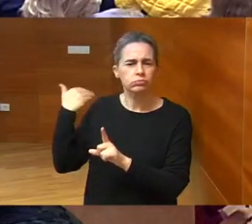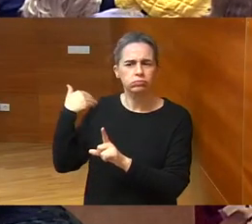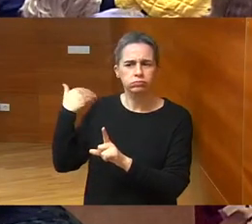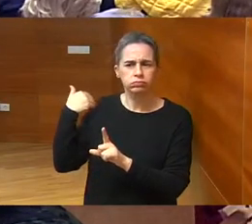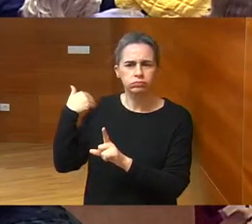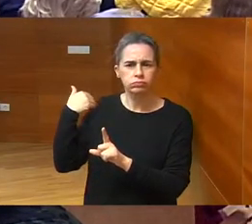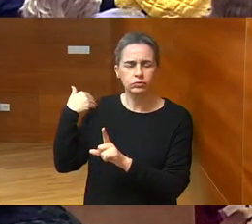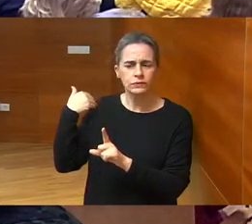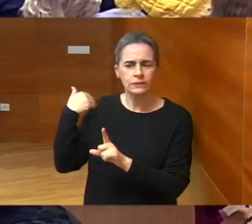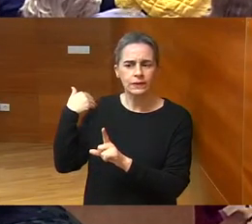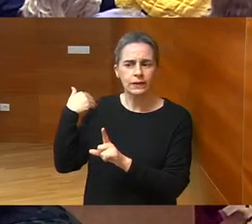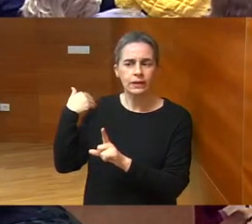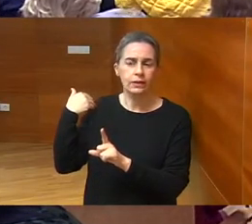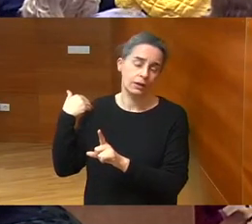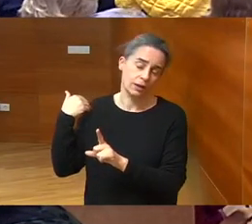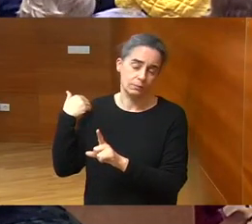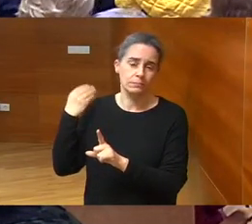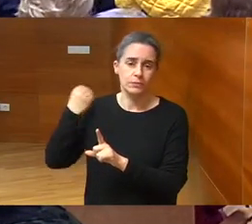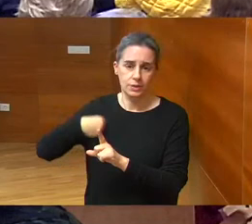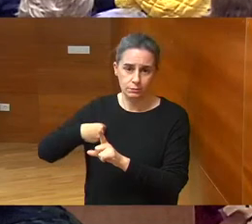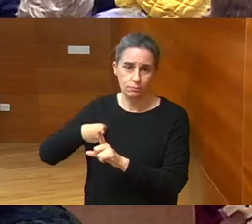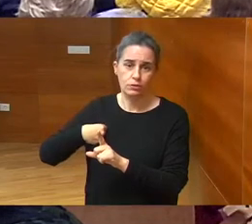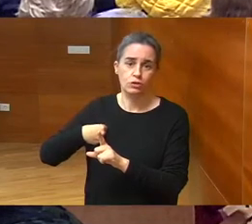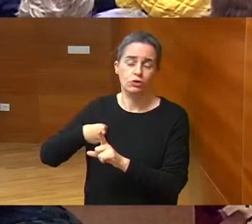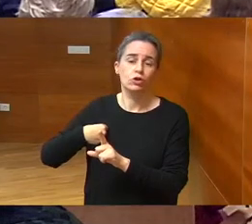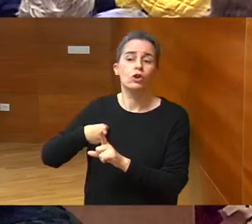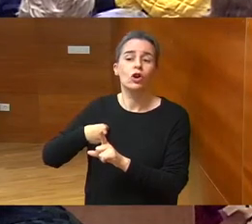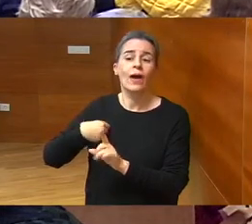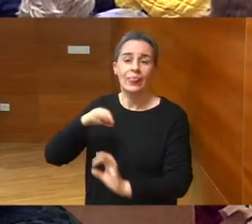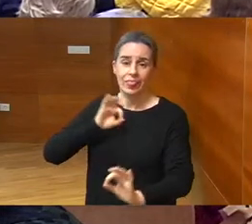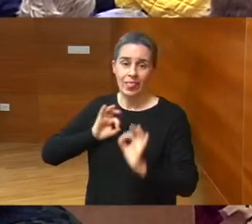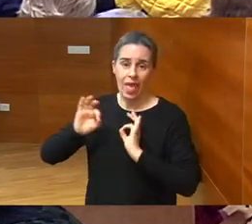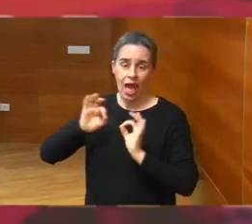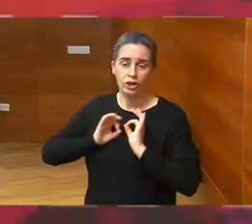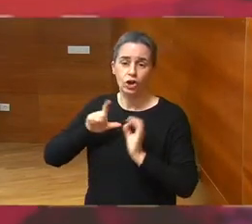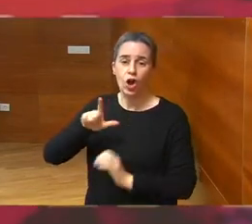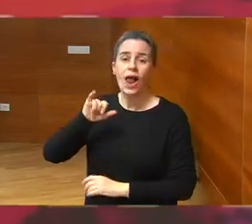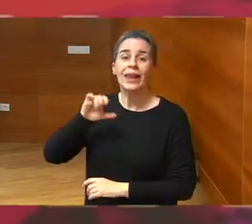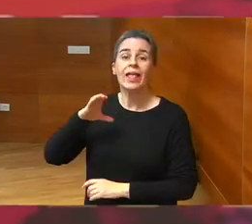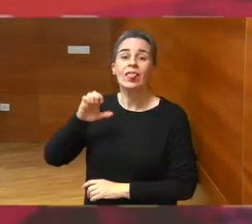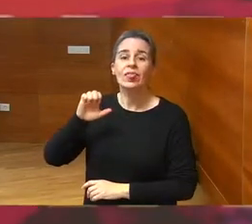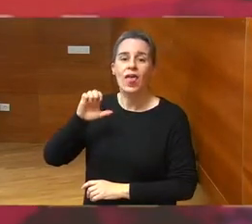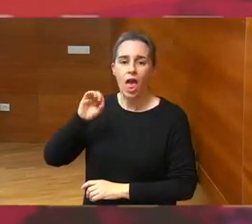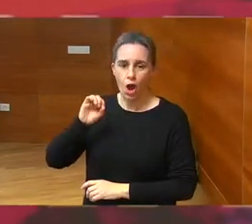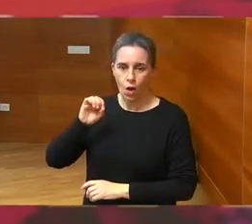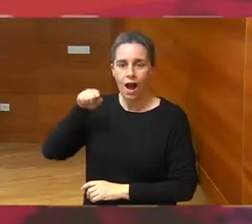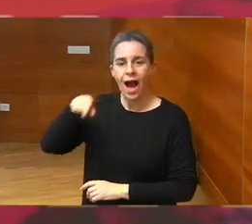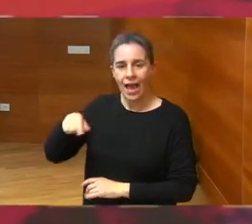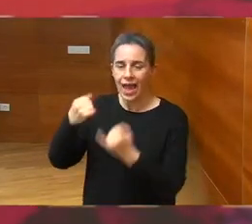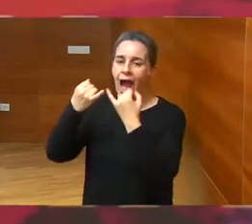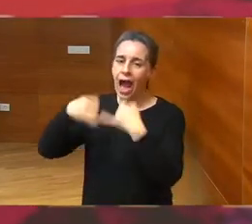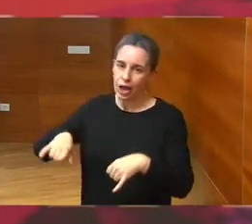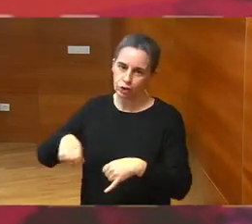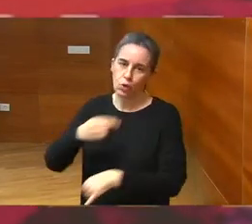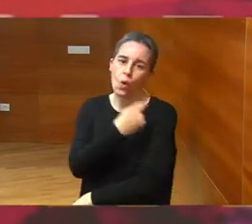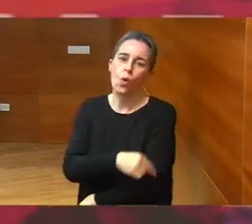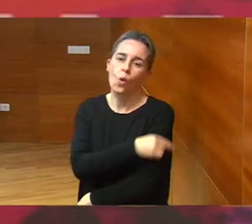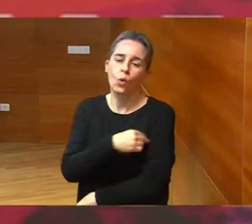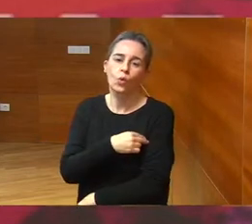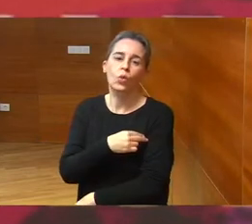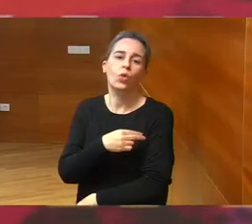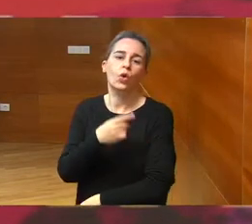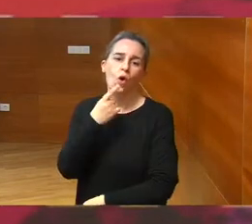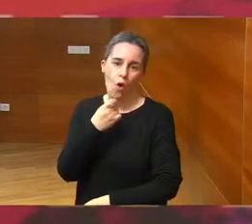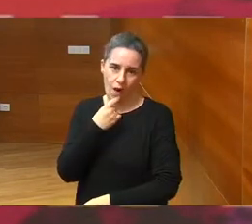arcallado pora Cruz Roja no teatro Liceo de pontevedra a beneficio de los feridos de la guerra